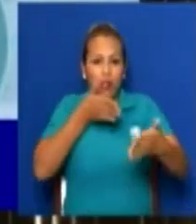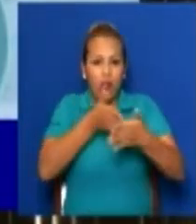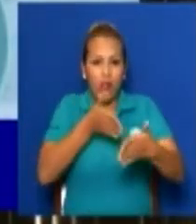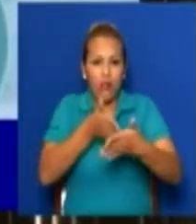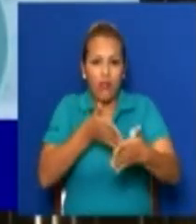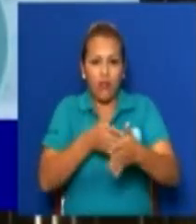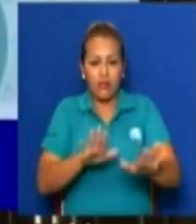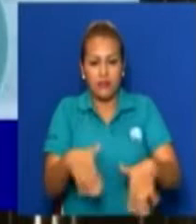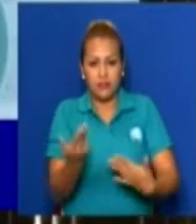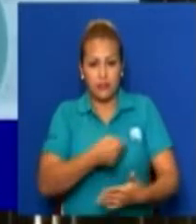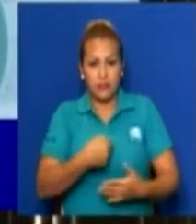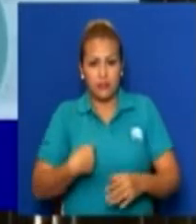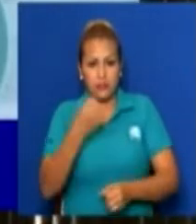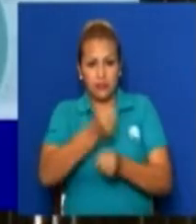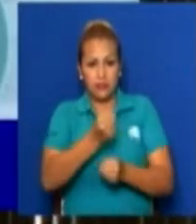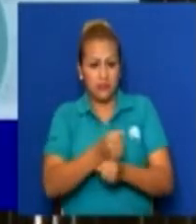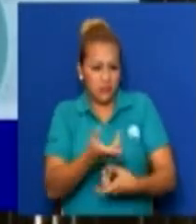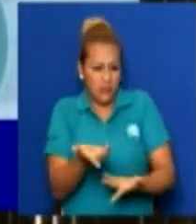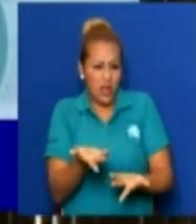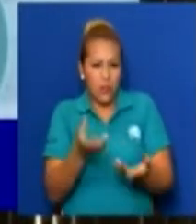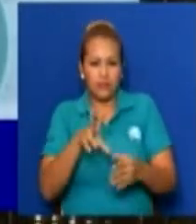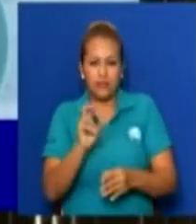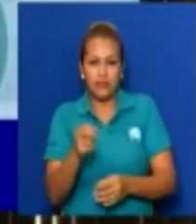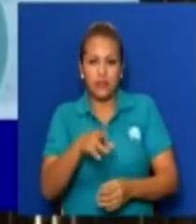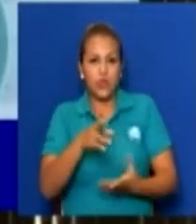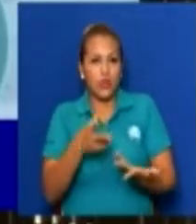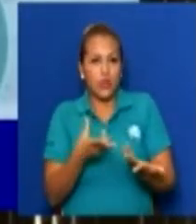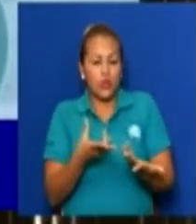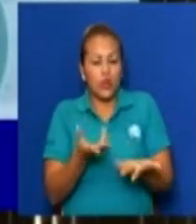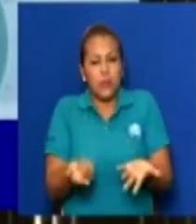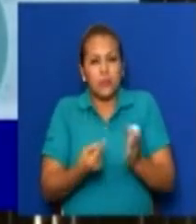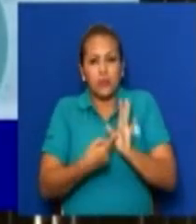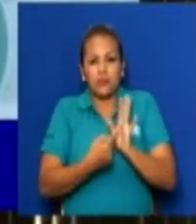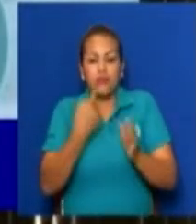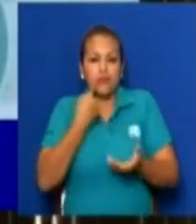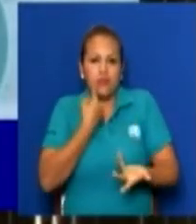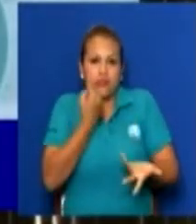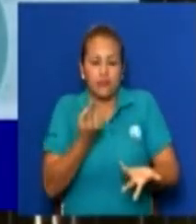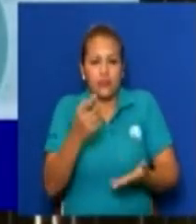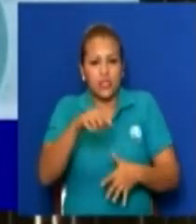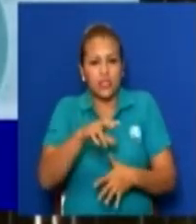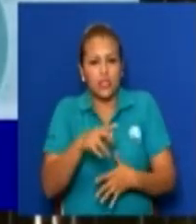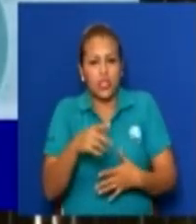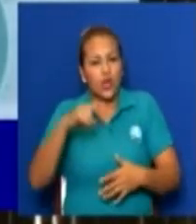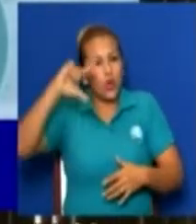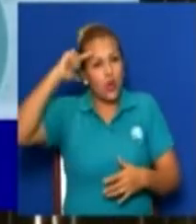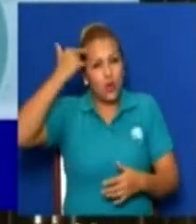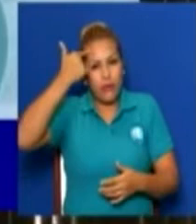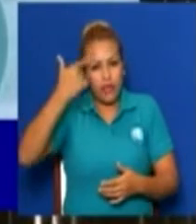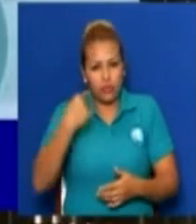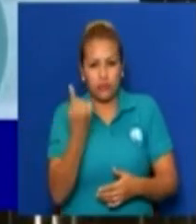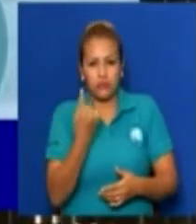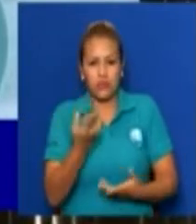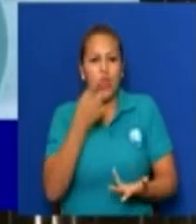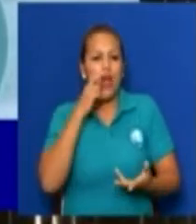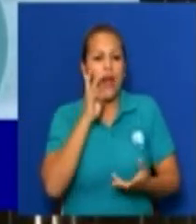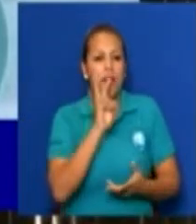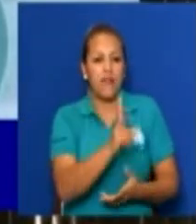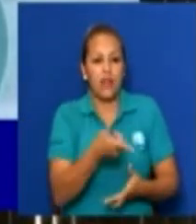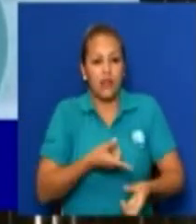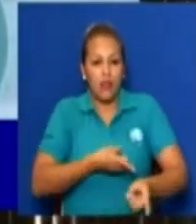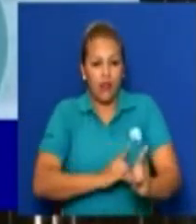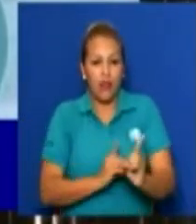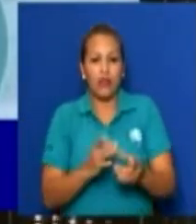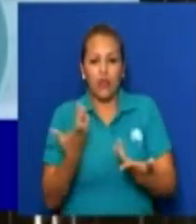ejercicio pleno de la igualdad. Es decir, nuestra Constitución no solamente reconoce que la igualdad y la equidad